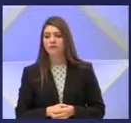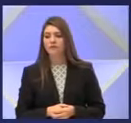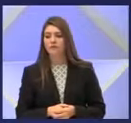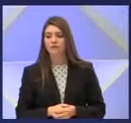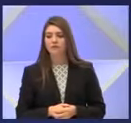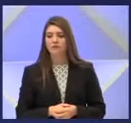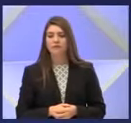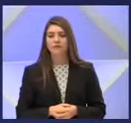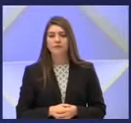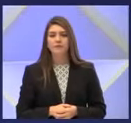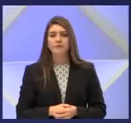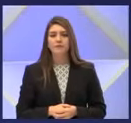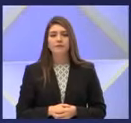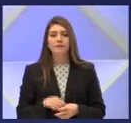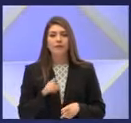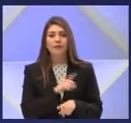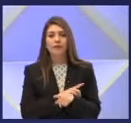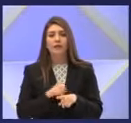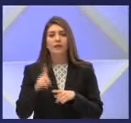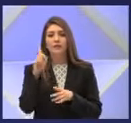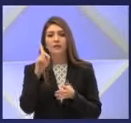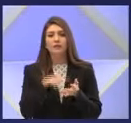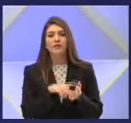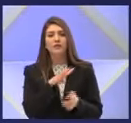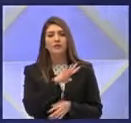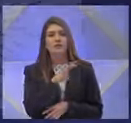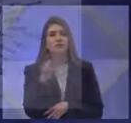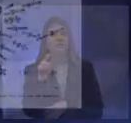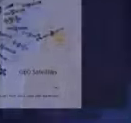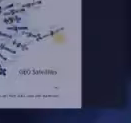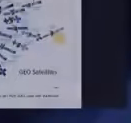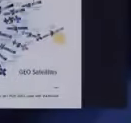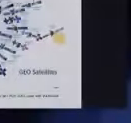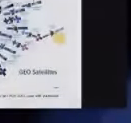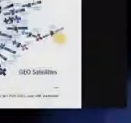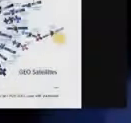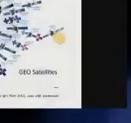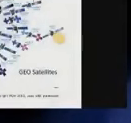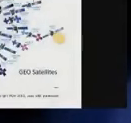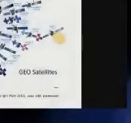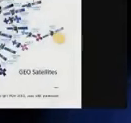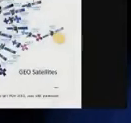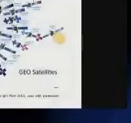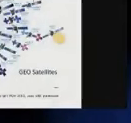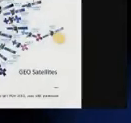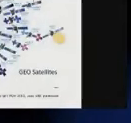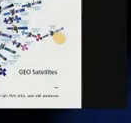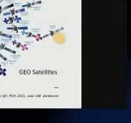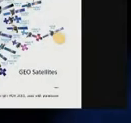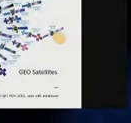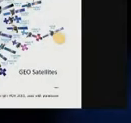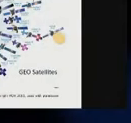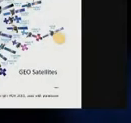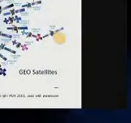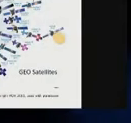desde 1957 que se lanzó el sputnik han pasado muchas cosas